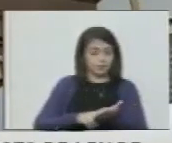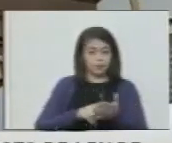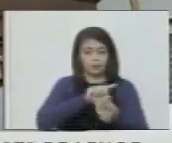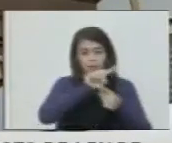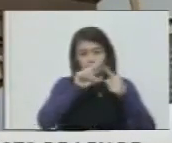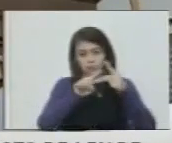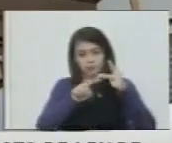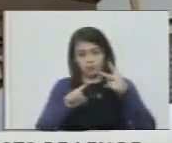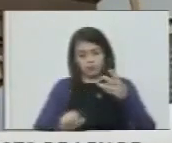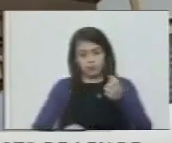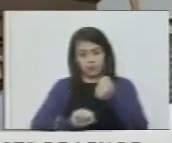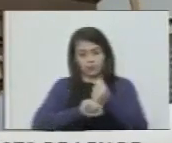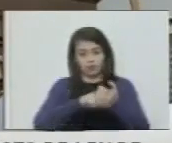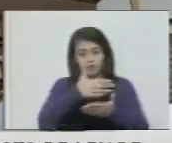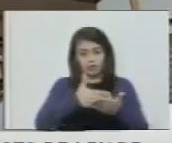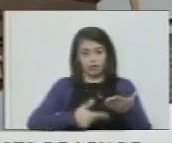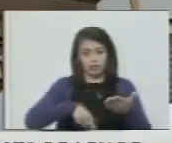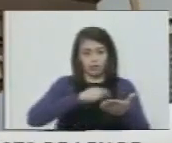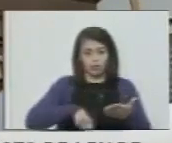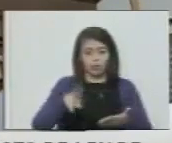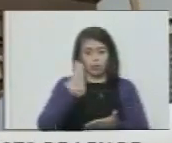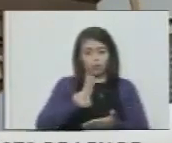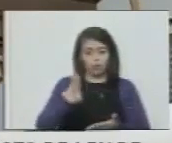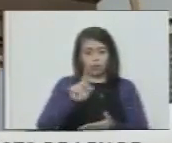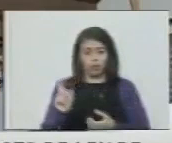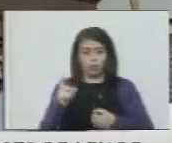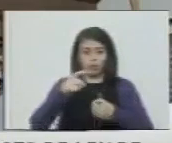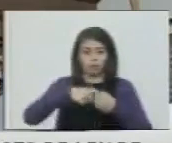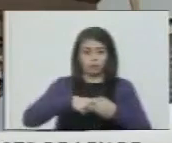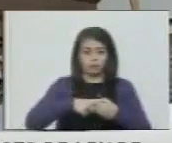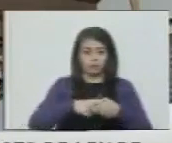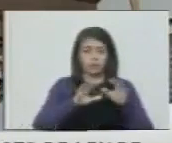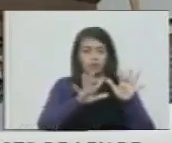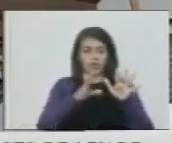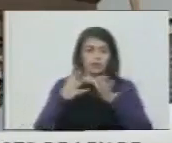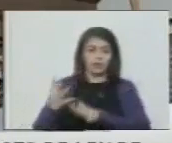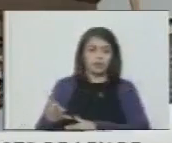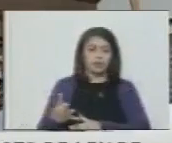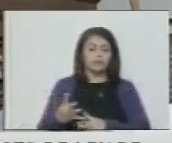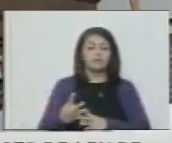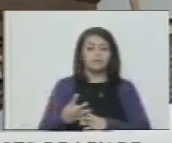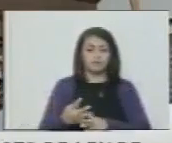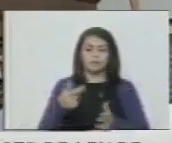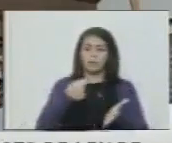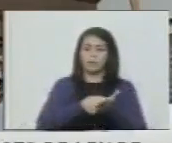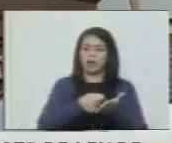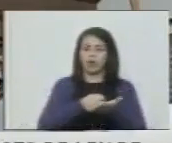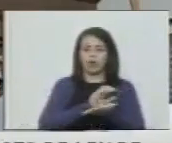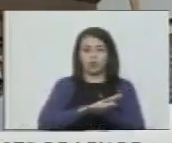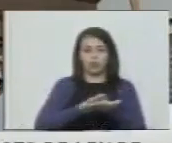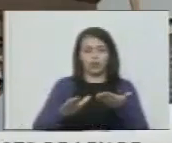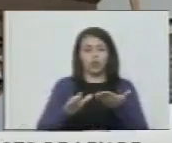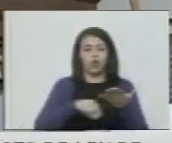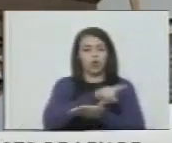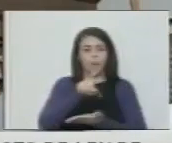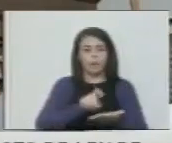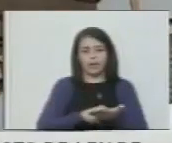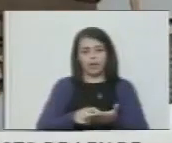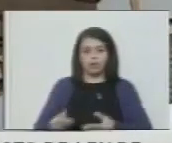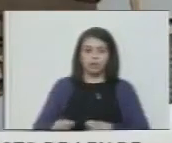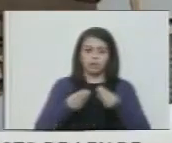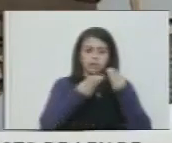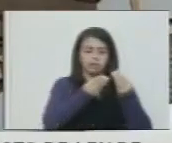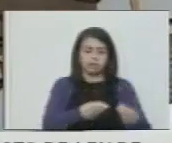beneficiarios, contratantes, usuarios y afiliados. 19. Margen de solvencia. Cantidad